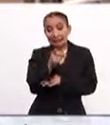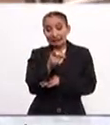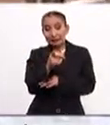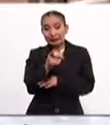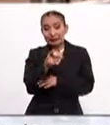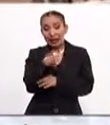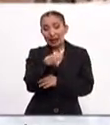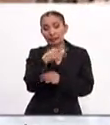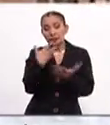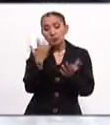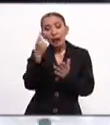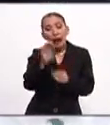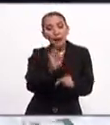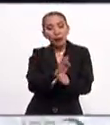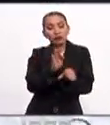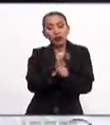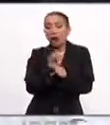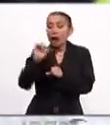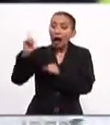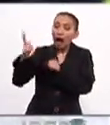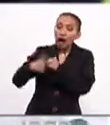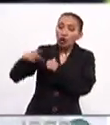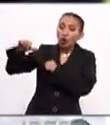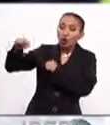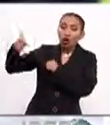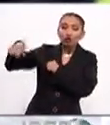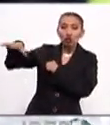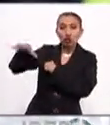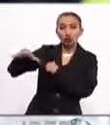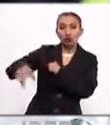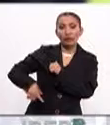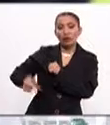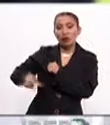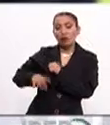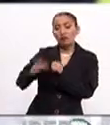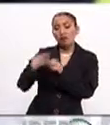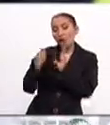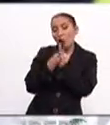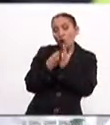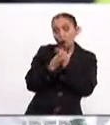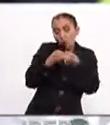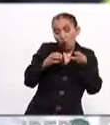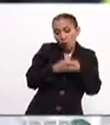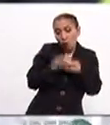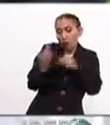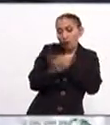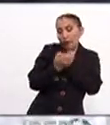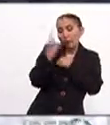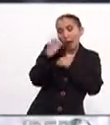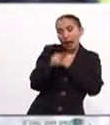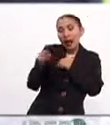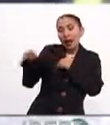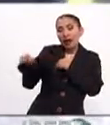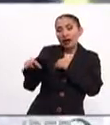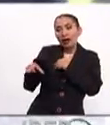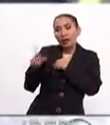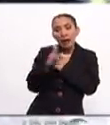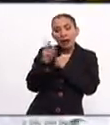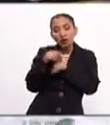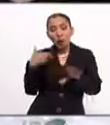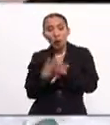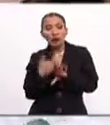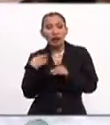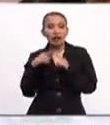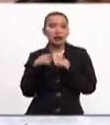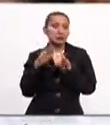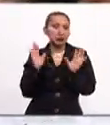que esto es para protegerse frente a aquellos estados esta confidencialidad, a protegerse para aquellos estados que ataquen a la